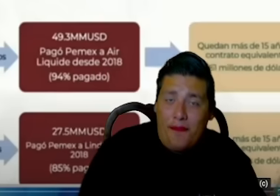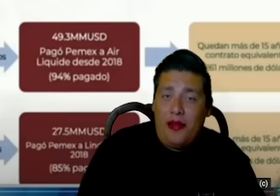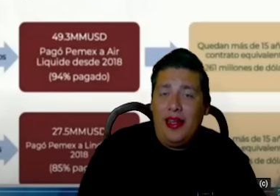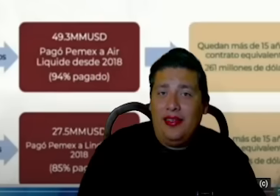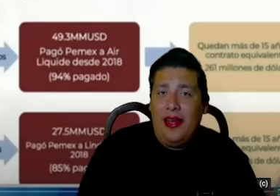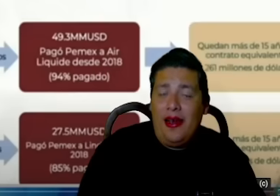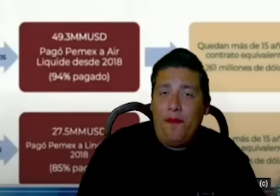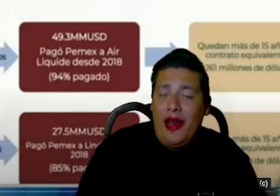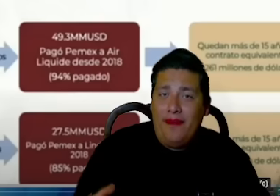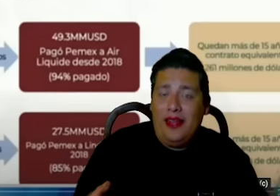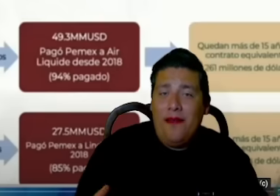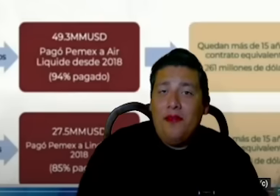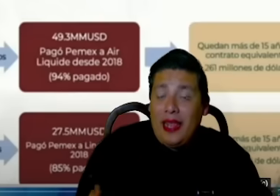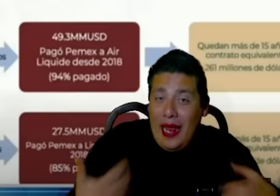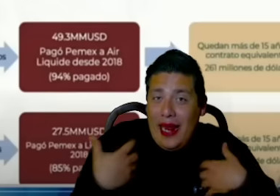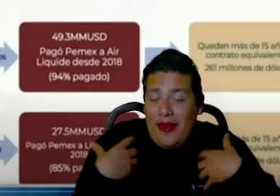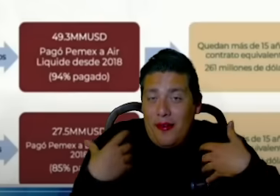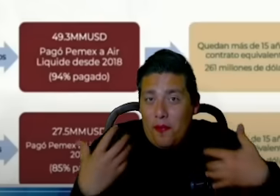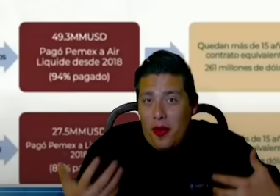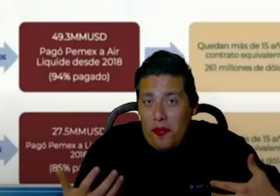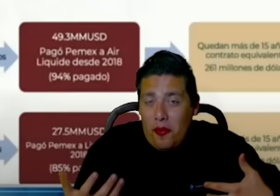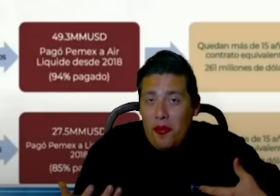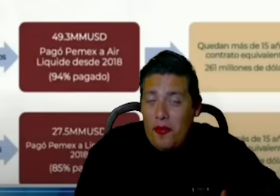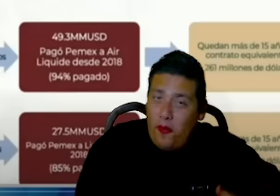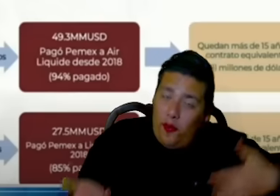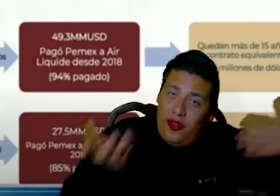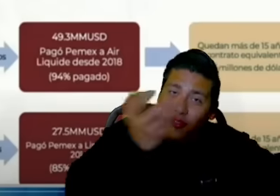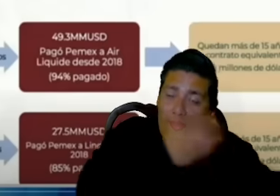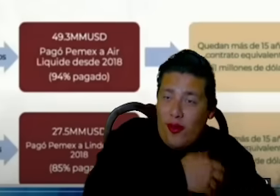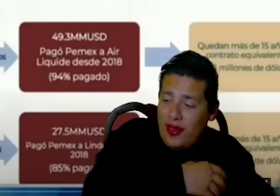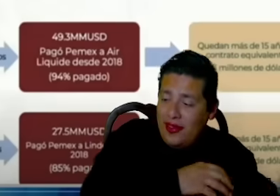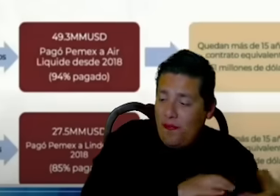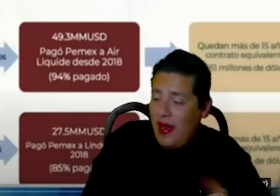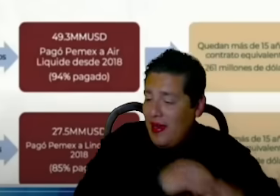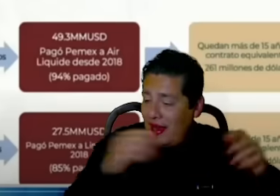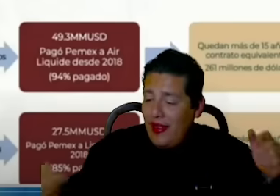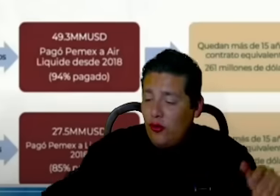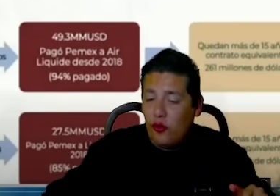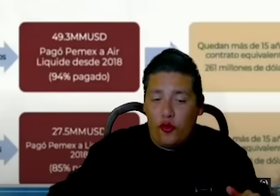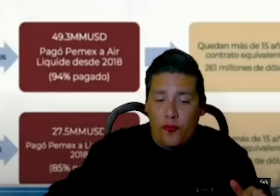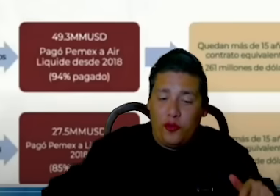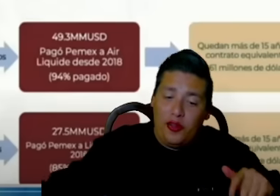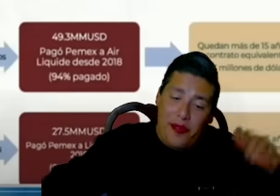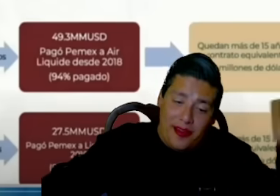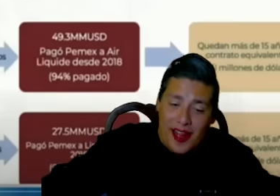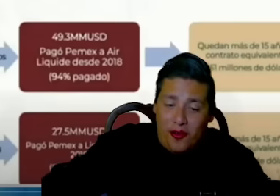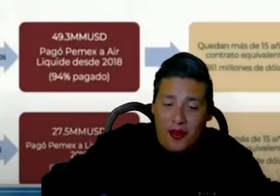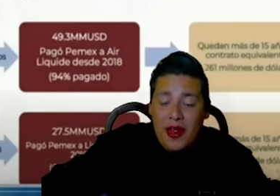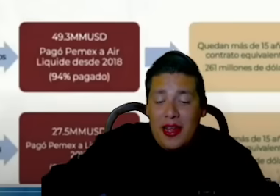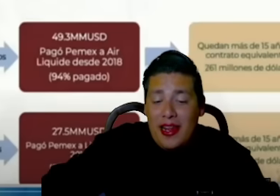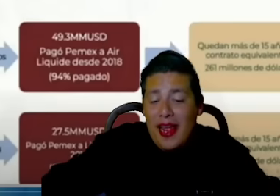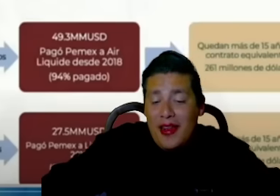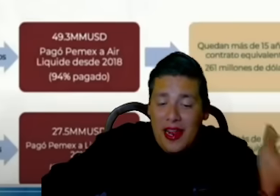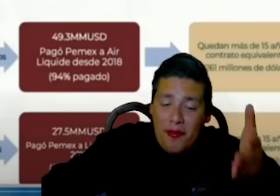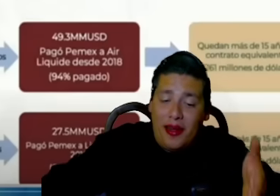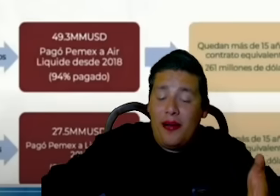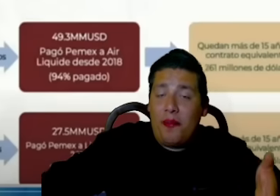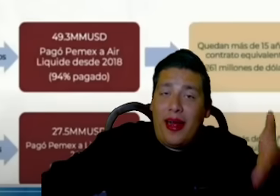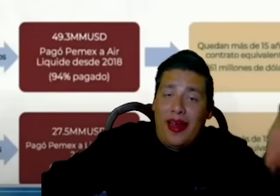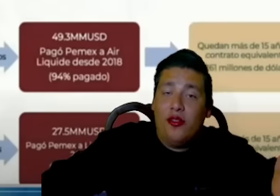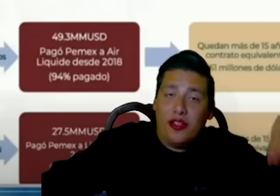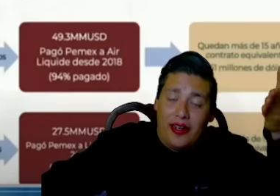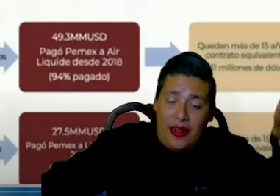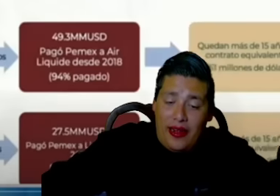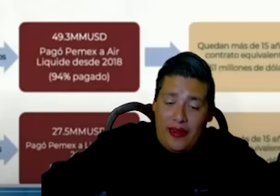renta esa planta que era del pueblo, pero por decisiones de Peña y de los corruptos la vendieron y ya